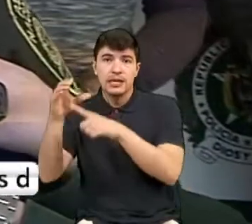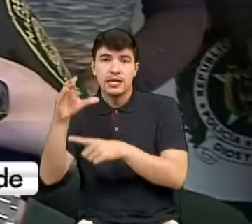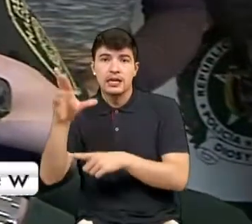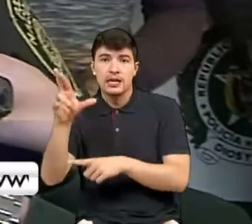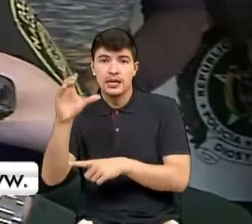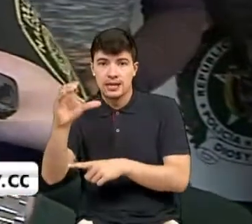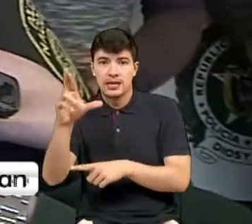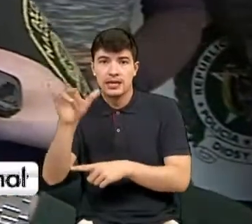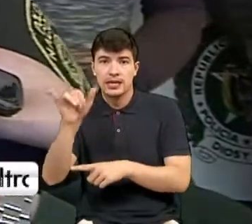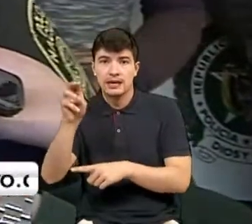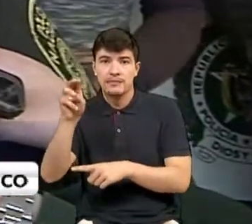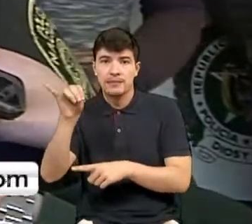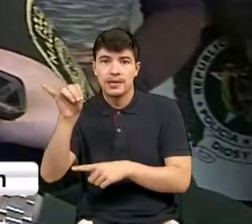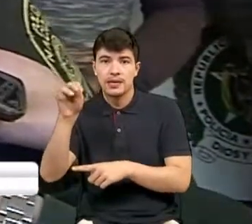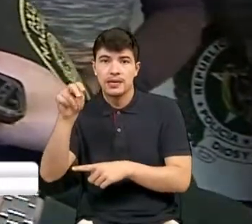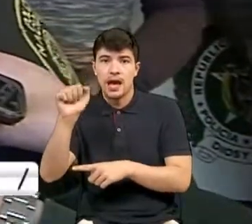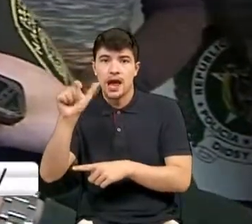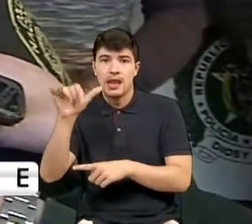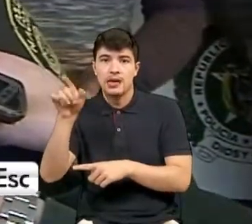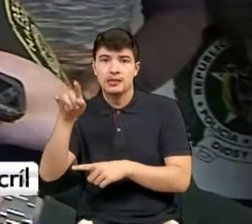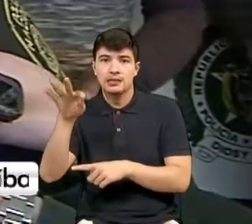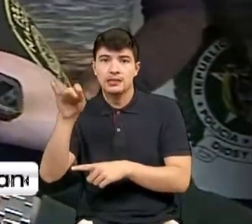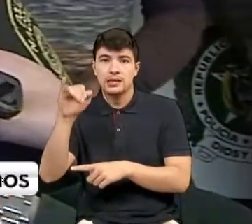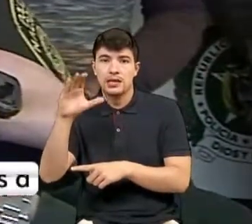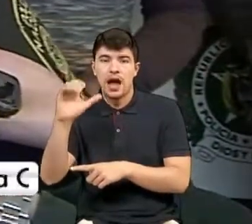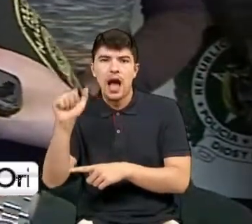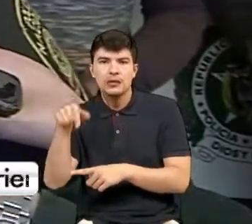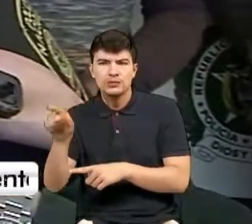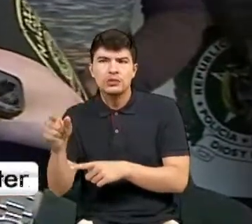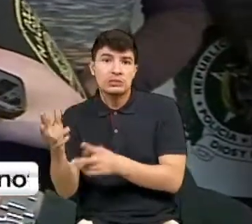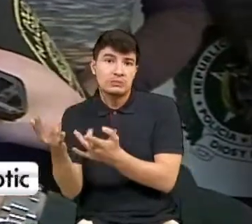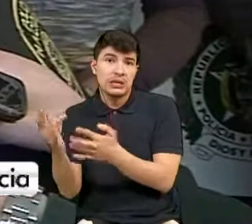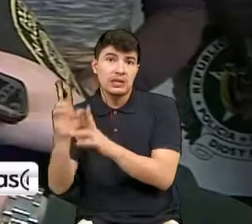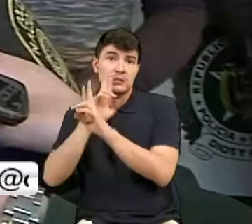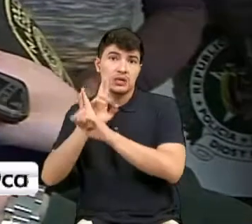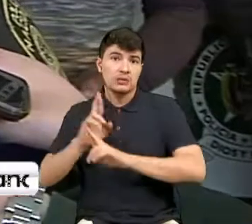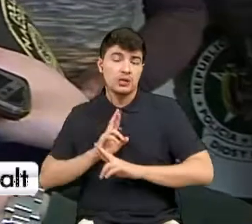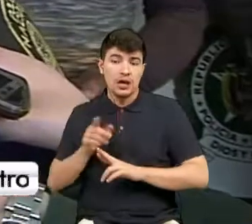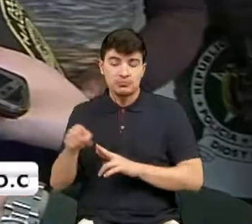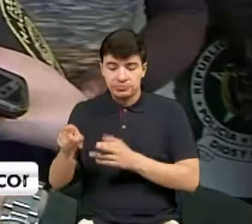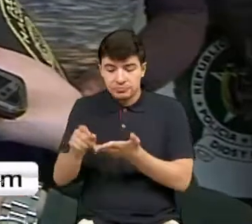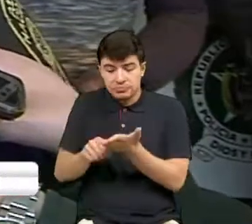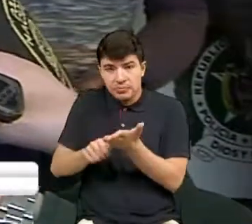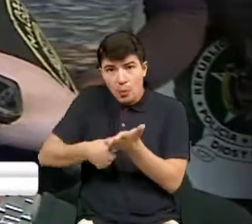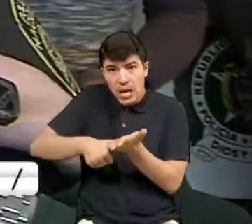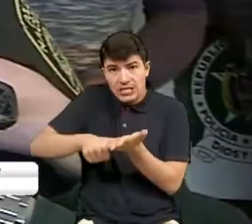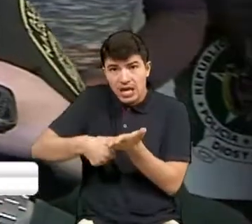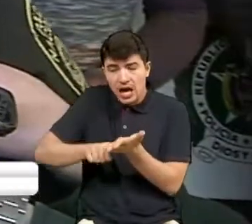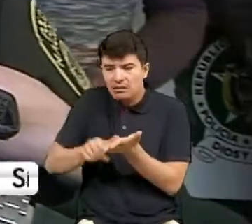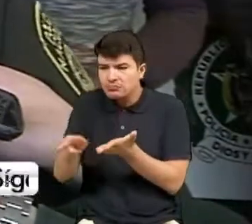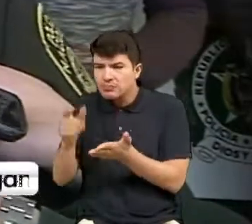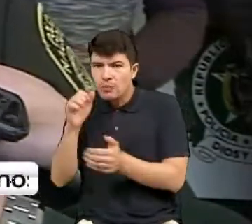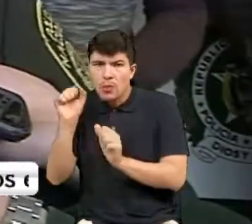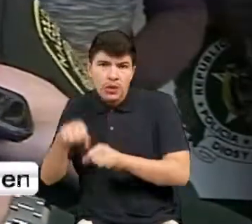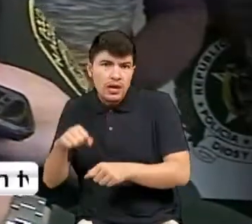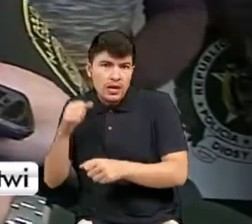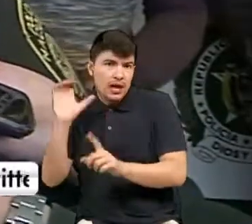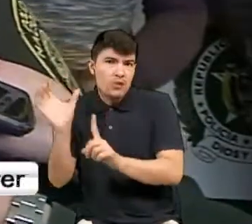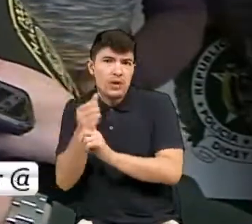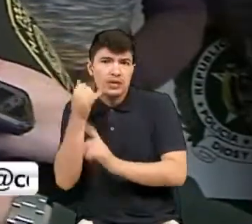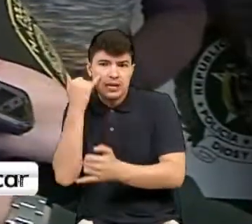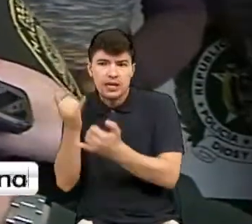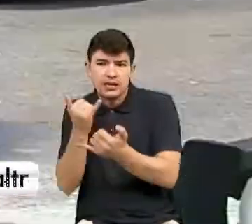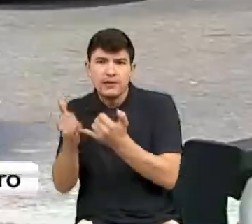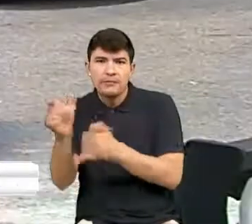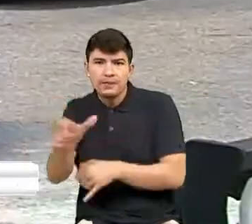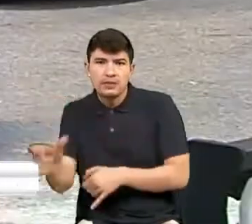estamos esperando los resultados para el tema de huellas y la posible identidad de los de